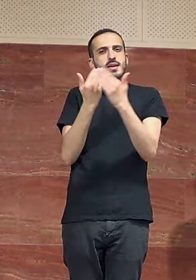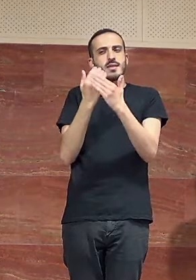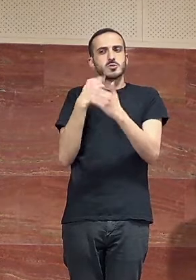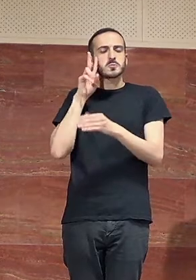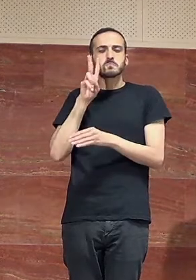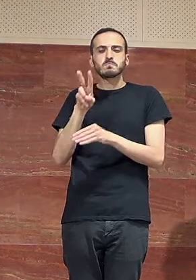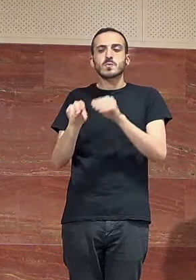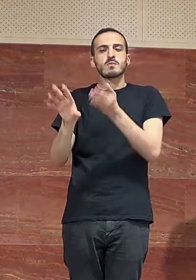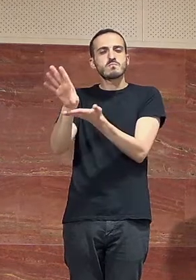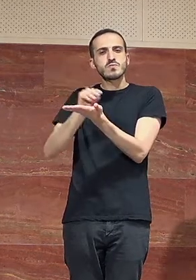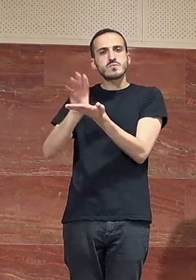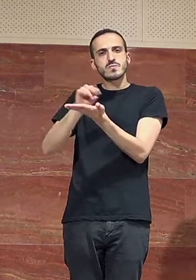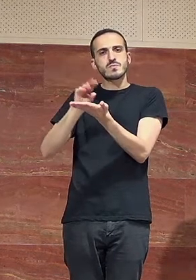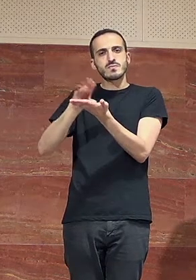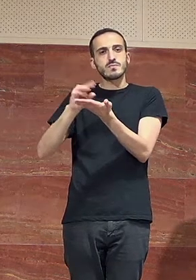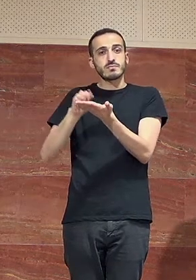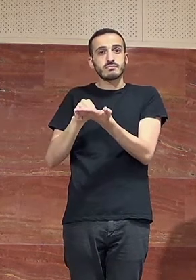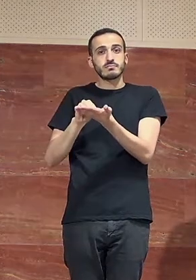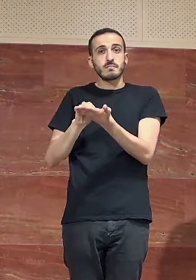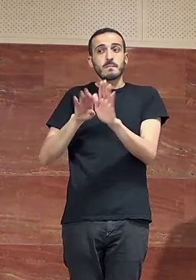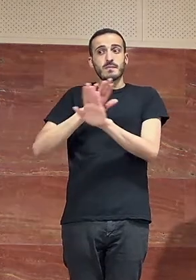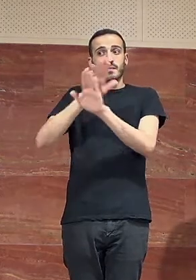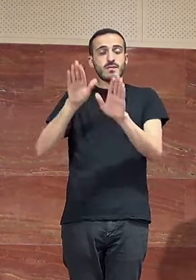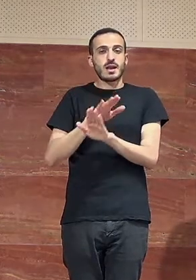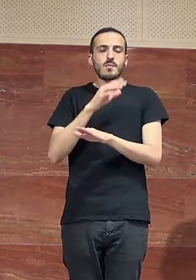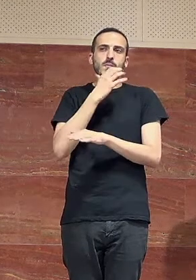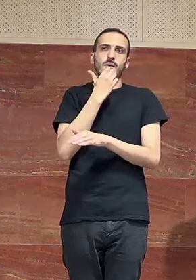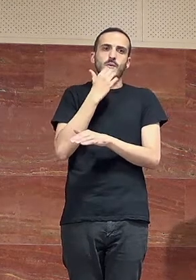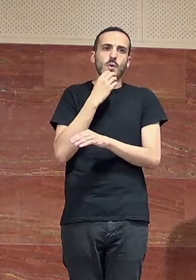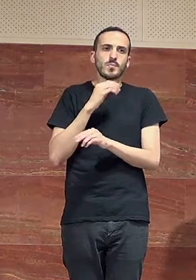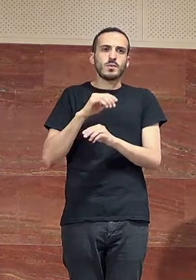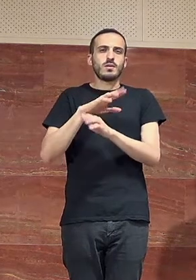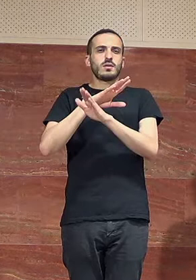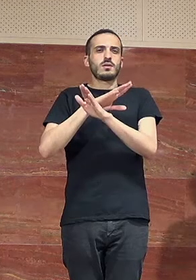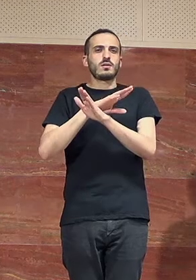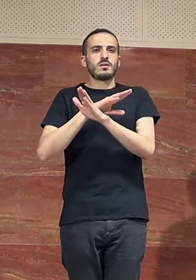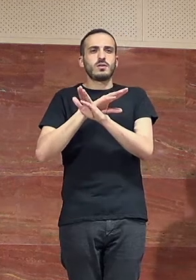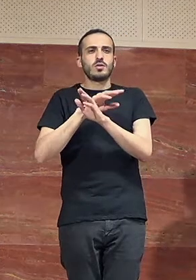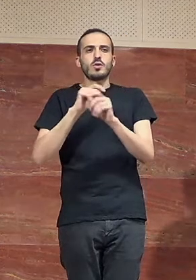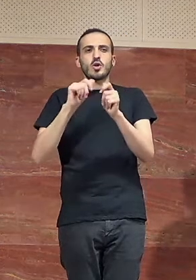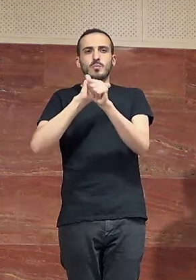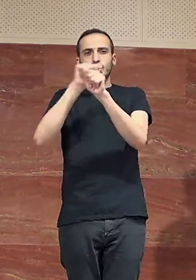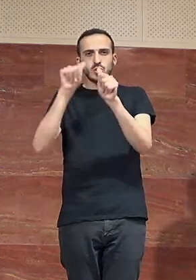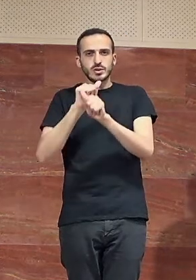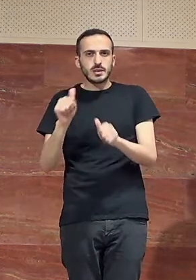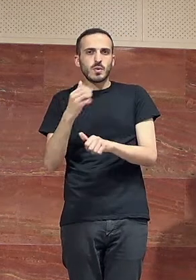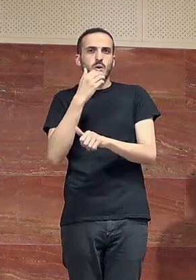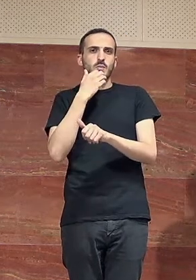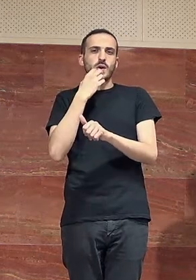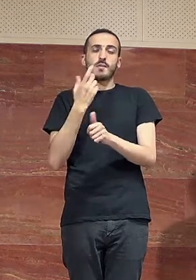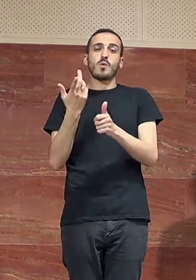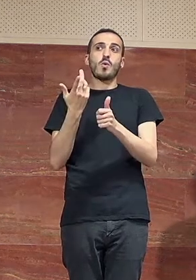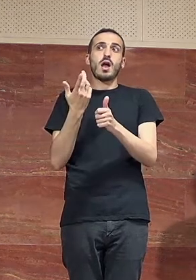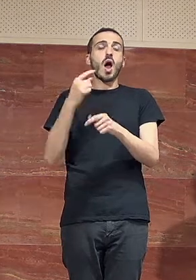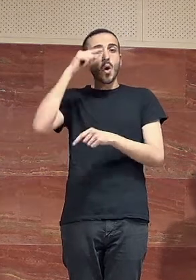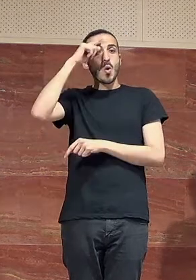primeros mensajes. Los prototipos, en eso que hemos dicho de la experimentación y la acupuntura